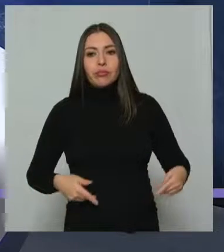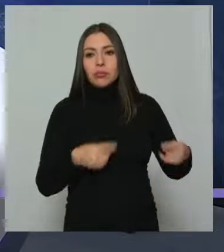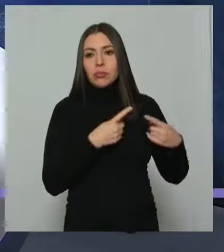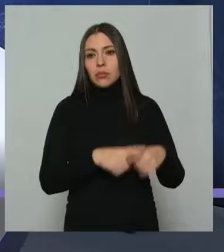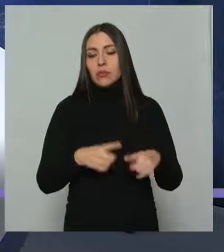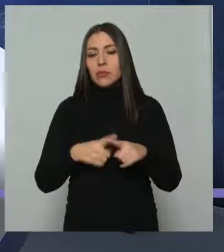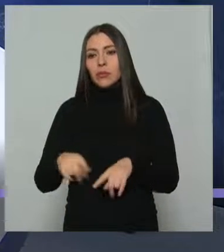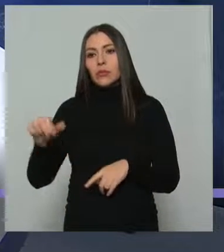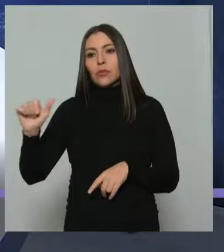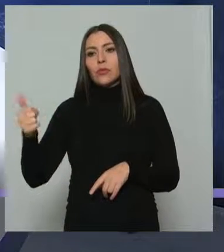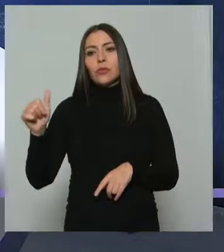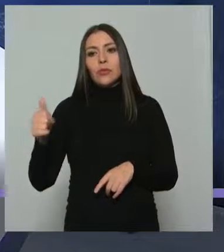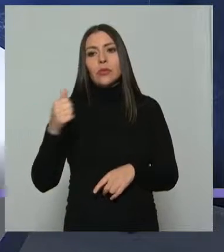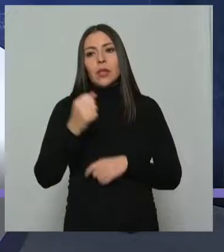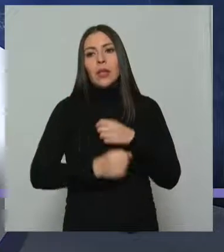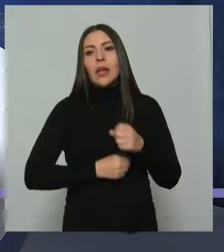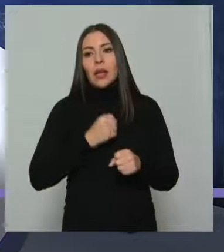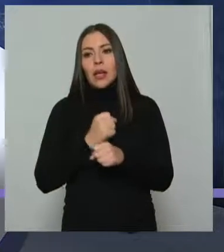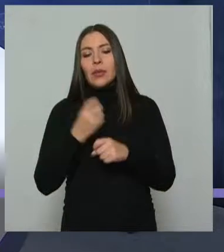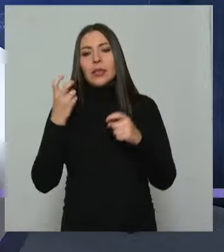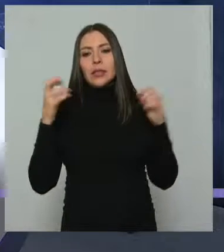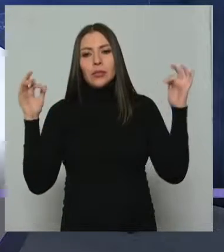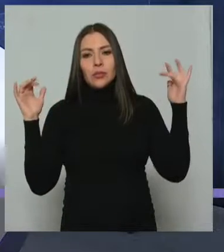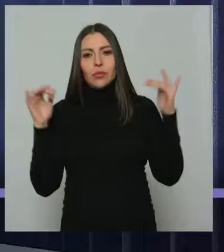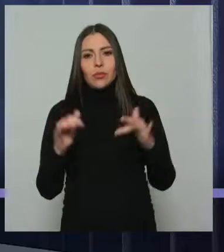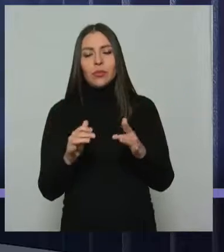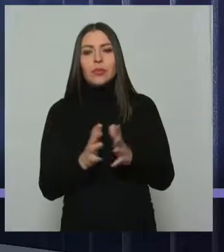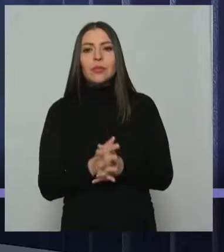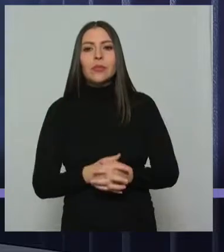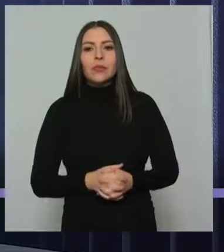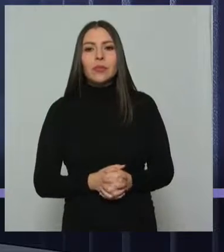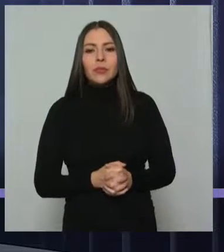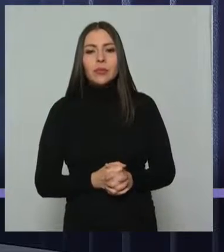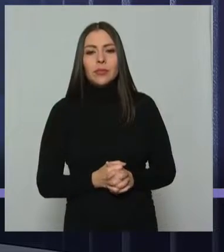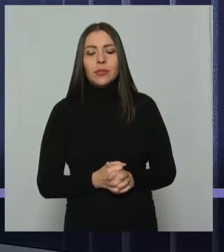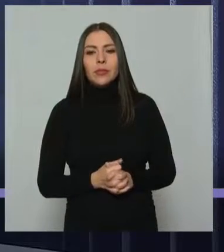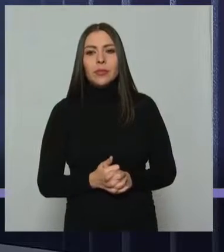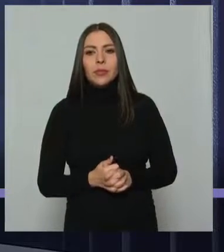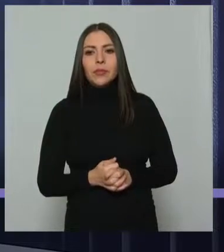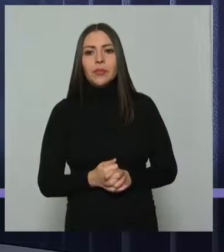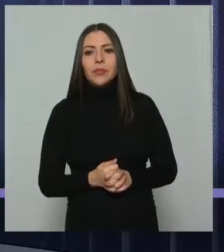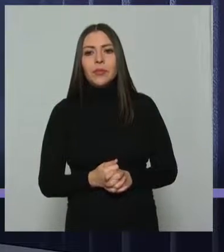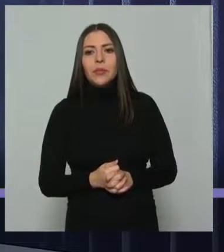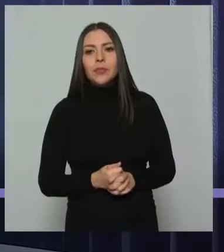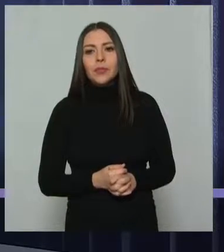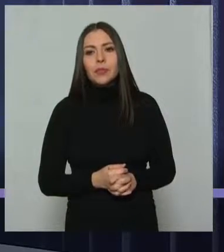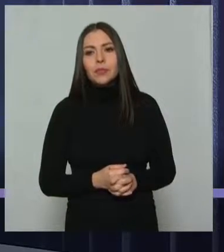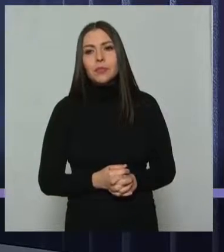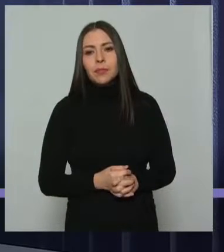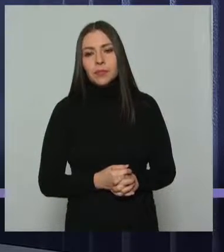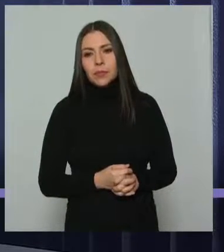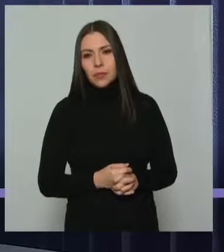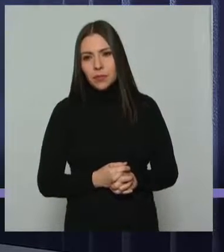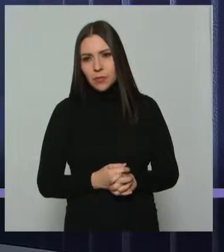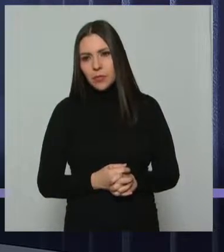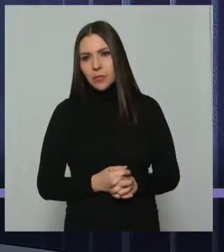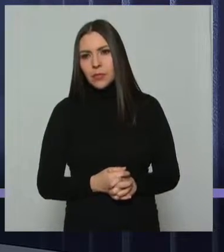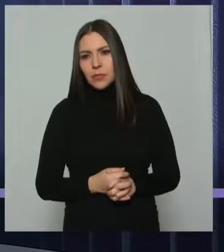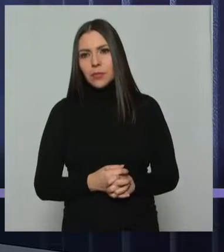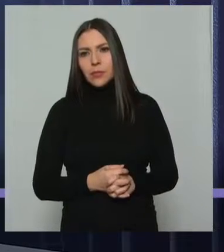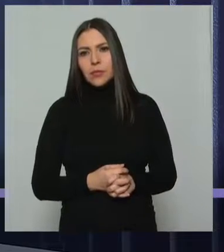otras ediciones de este encuentro. Háblame de los directores, ¿cómo lograron simplemente